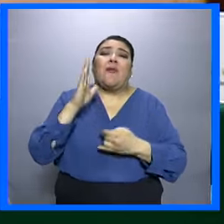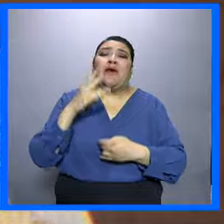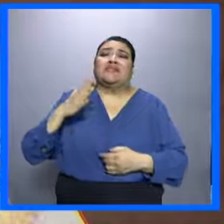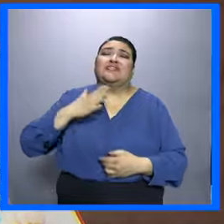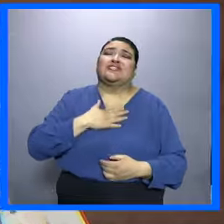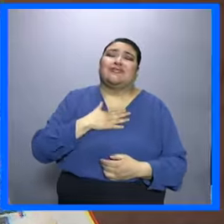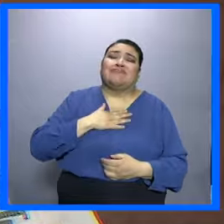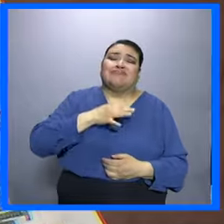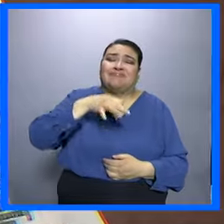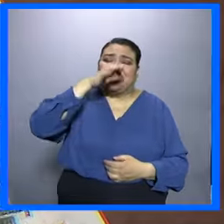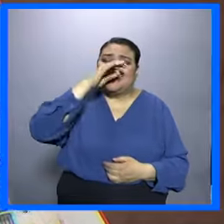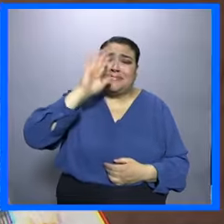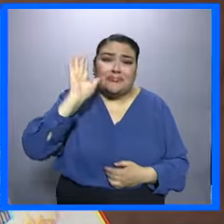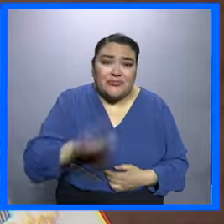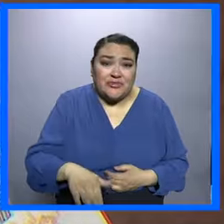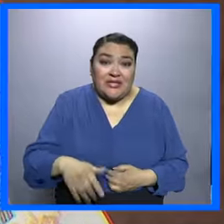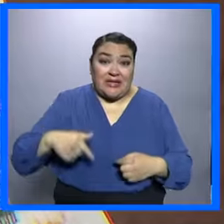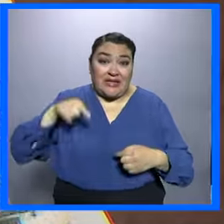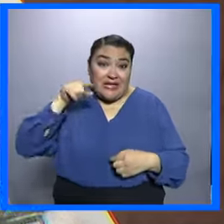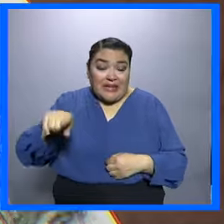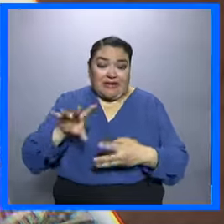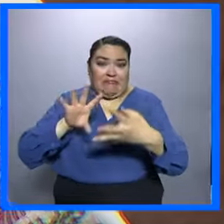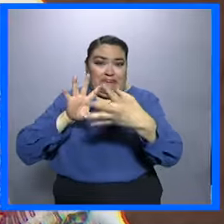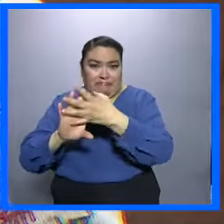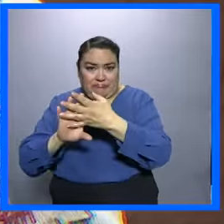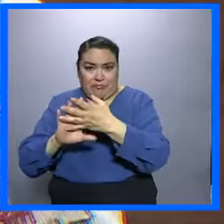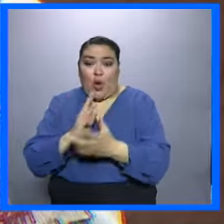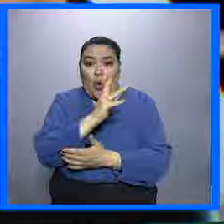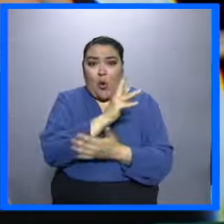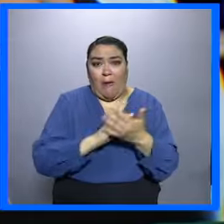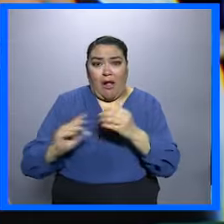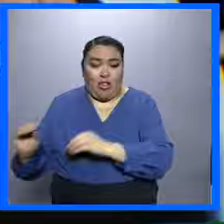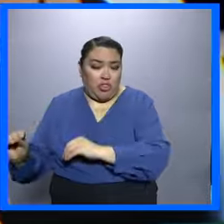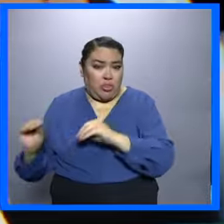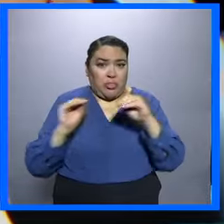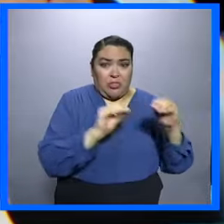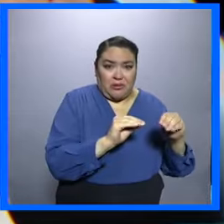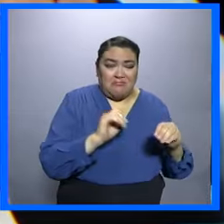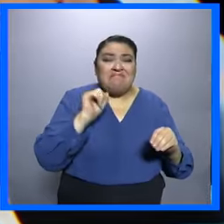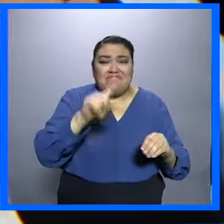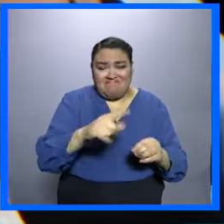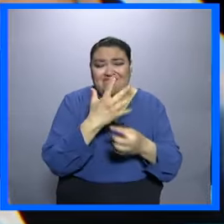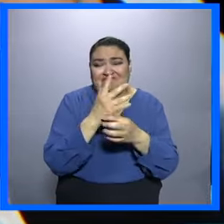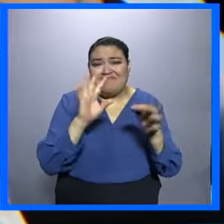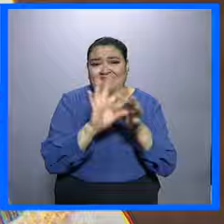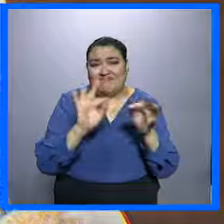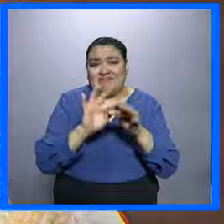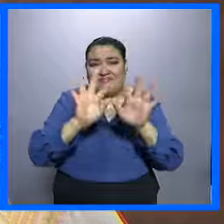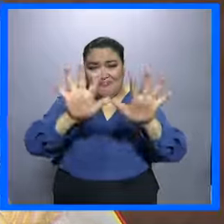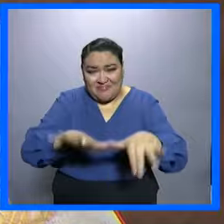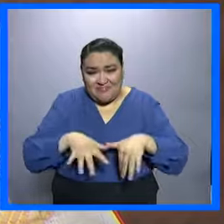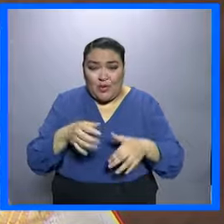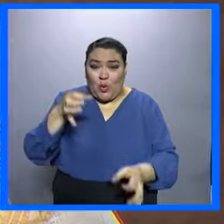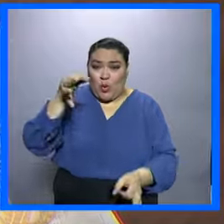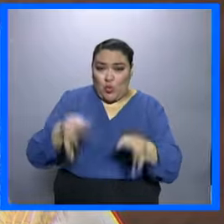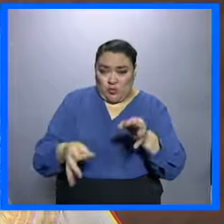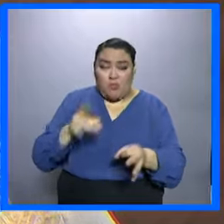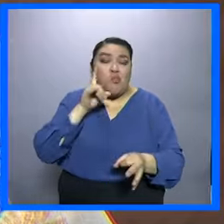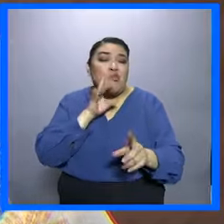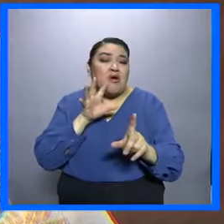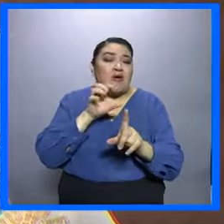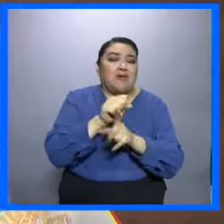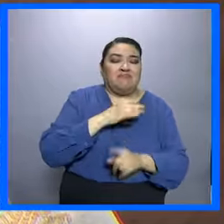muerte. Estuvo encarcelada y en desplazamiento forzado interno, como lo indicó en el foro Justicia para las